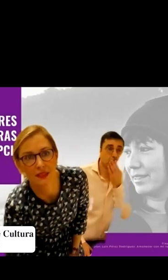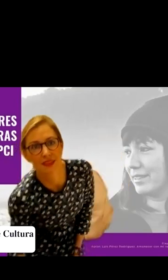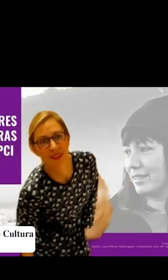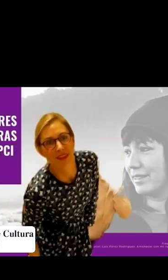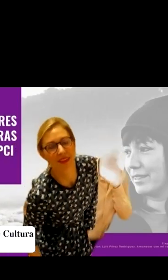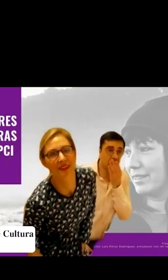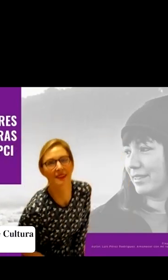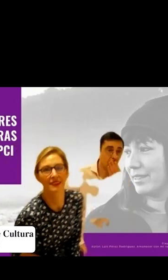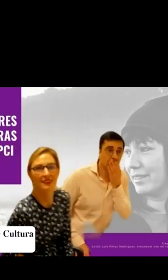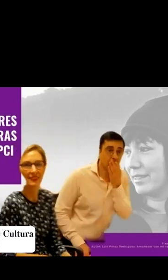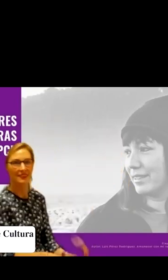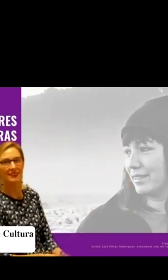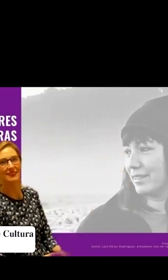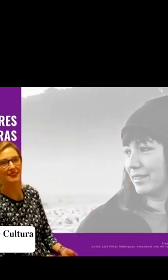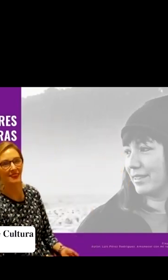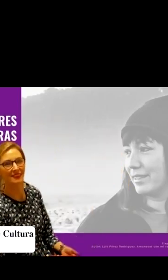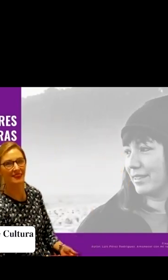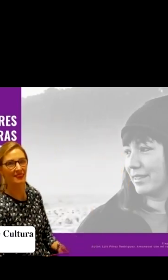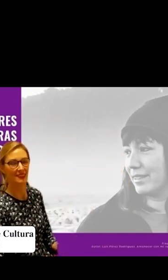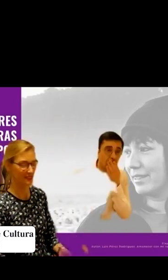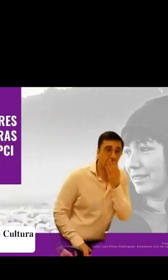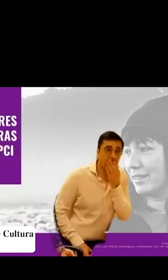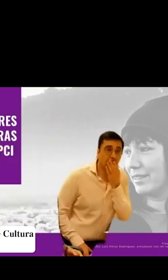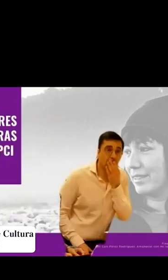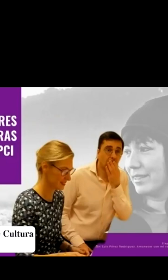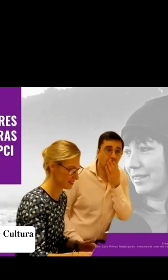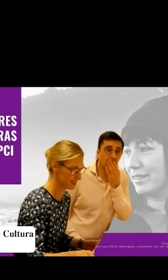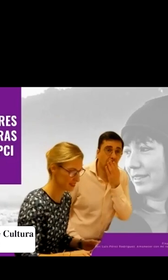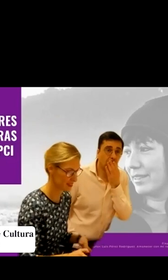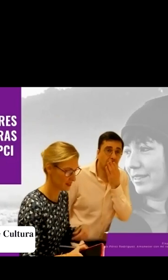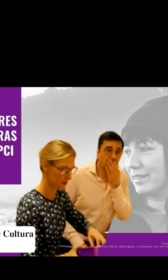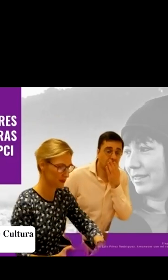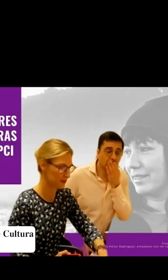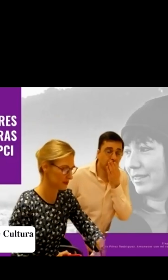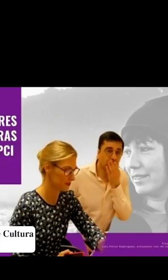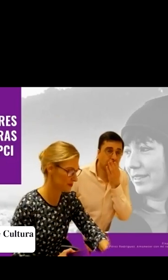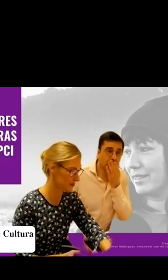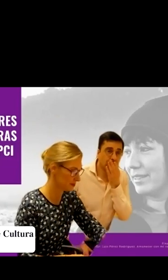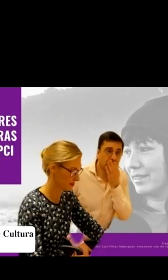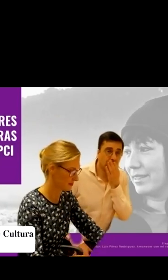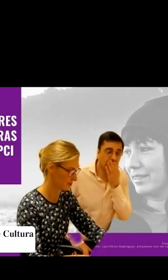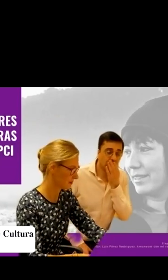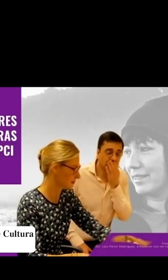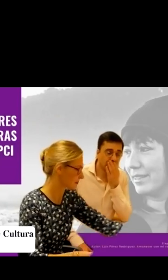me consta que ha sido una petición de última hora, así que muchísimas gracias por haber aceptado con tan poquísimo tiempo.